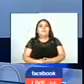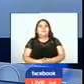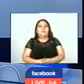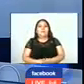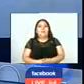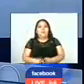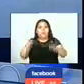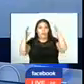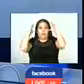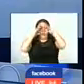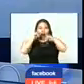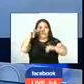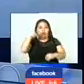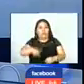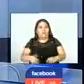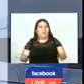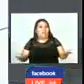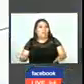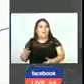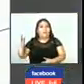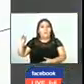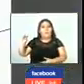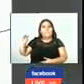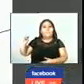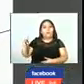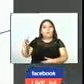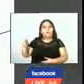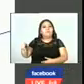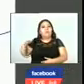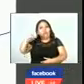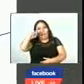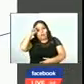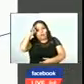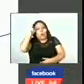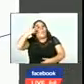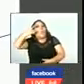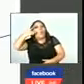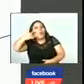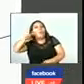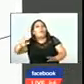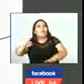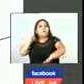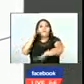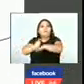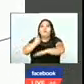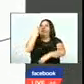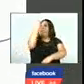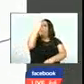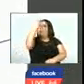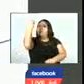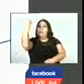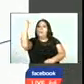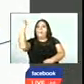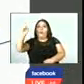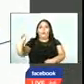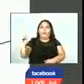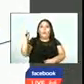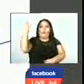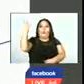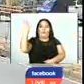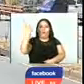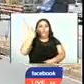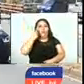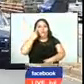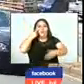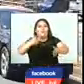Hoy por la noche el Ministerio de Obras Públicas realizará una prueba piloto para verificar el funcionamiento de un semáforo inteligente